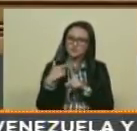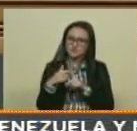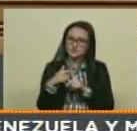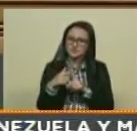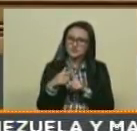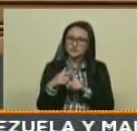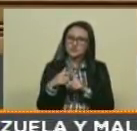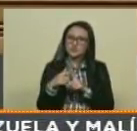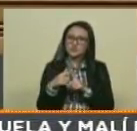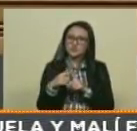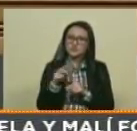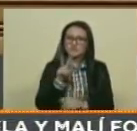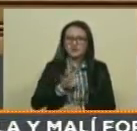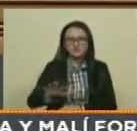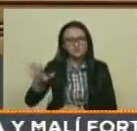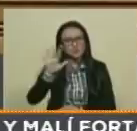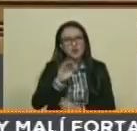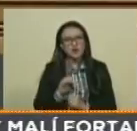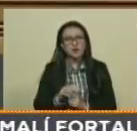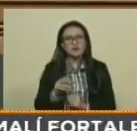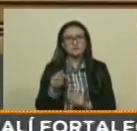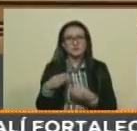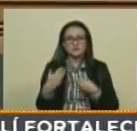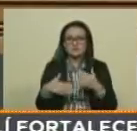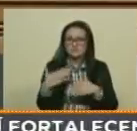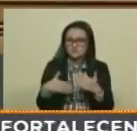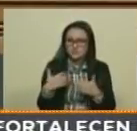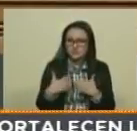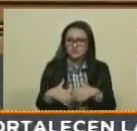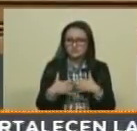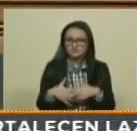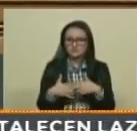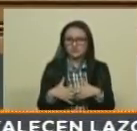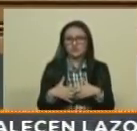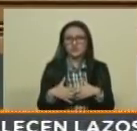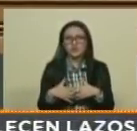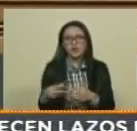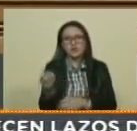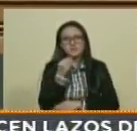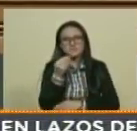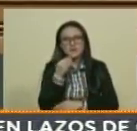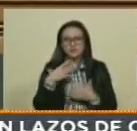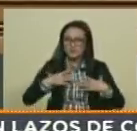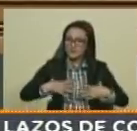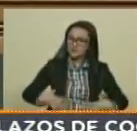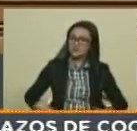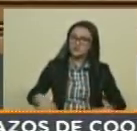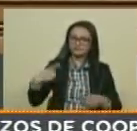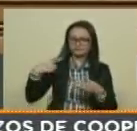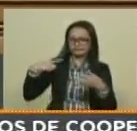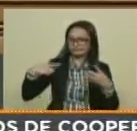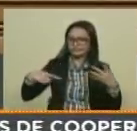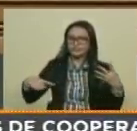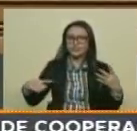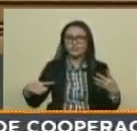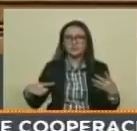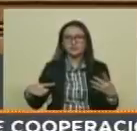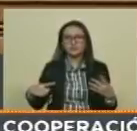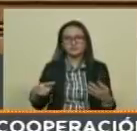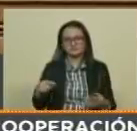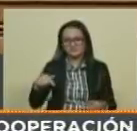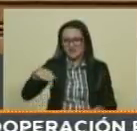venezolana, ¿verdad?, en la producción de nuestros rubros esenciales, alimentos, vestidos, etcétera. Pero no